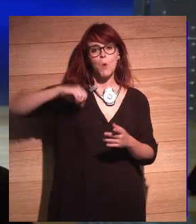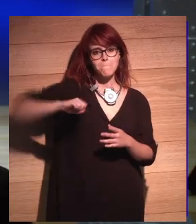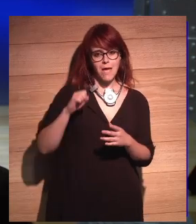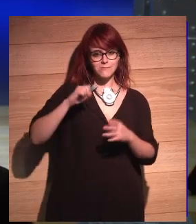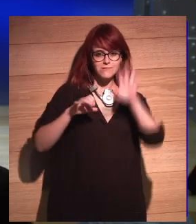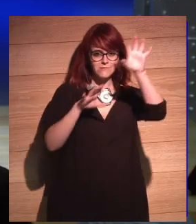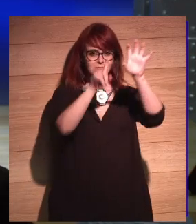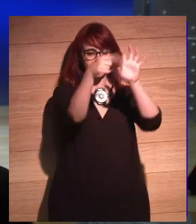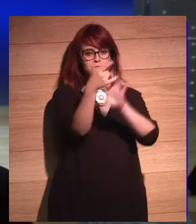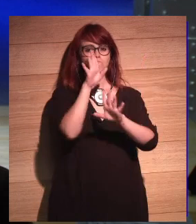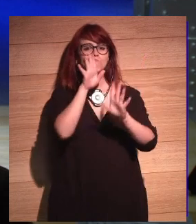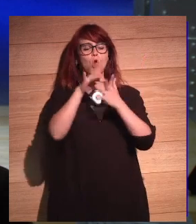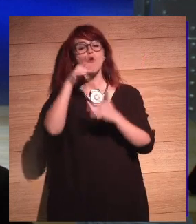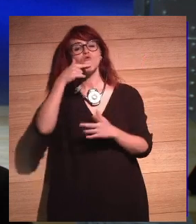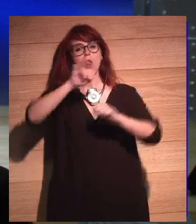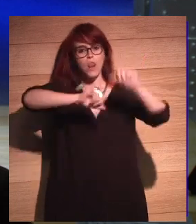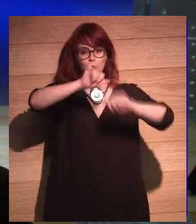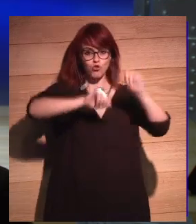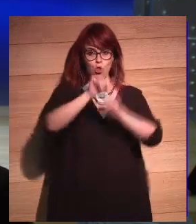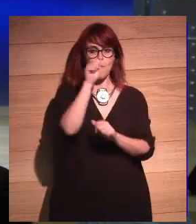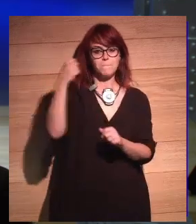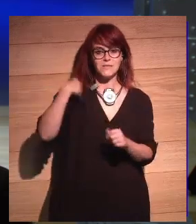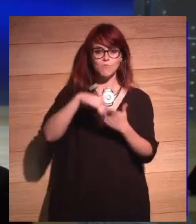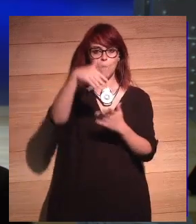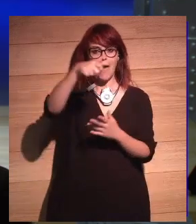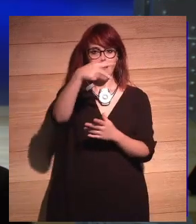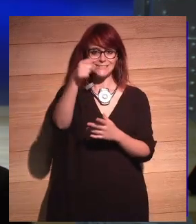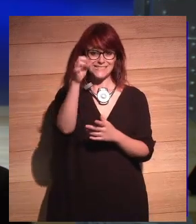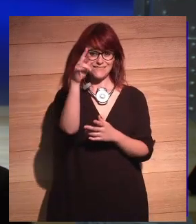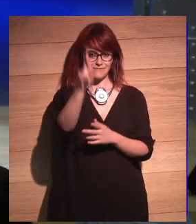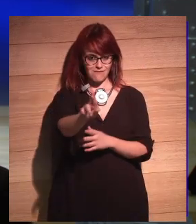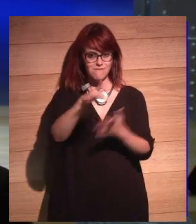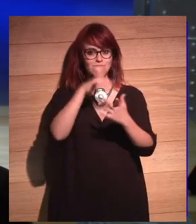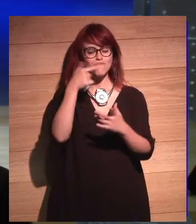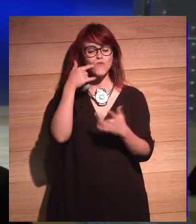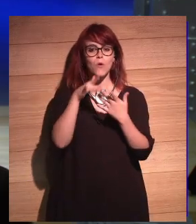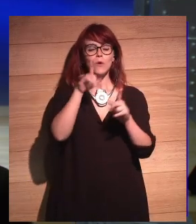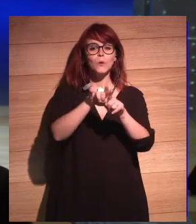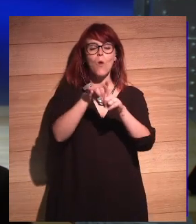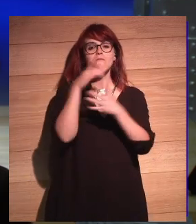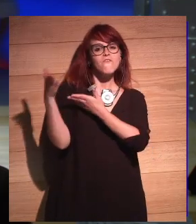en Londres. Yo estoy en el laboratorio de Manchester, entonces os recomiendo encarecidamente que lo visitéis.